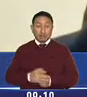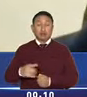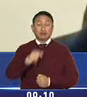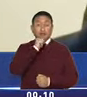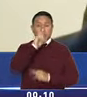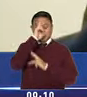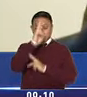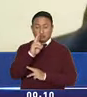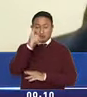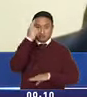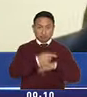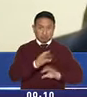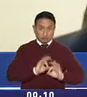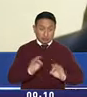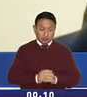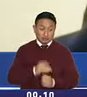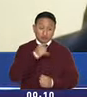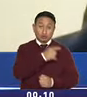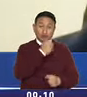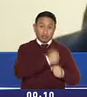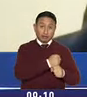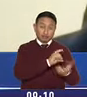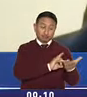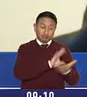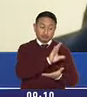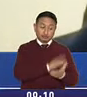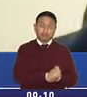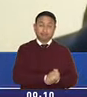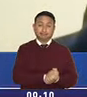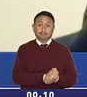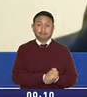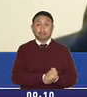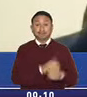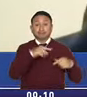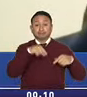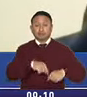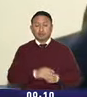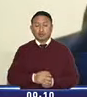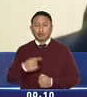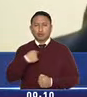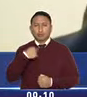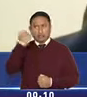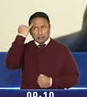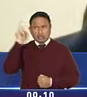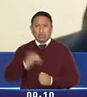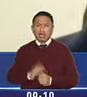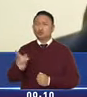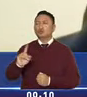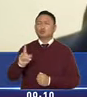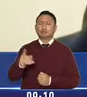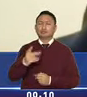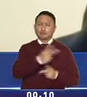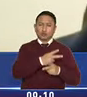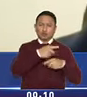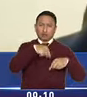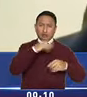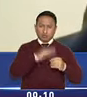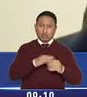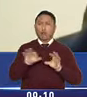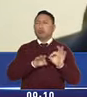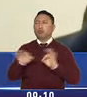fallo constitucional, es su cargo el que está en riesgo, y que no utilicen subterfugios como el que utilizó el Consejo de